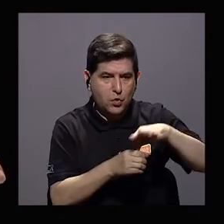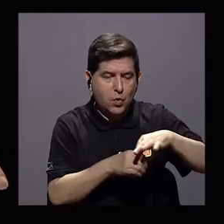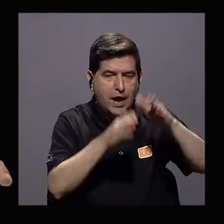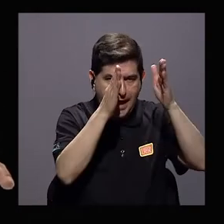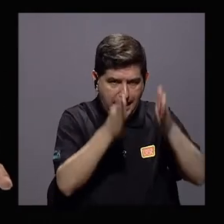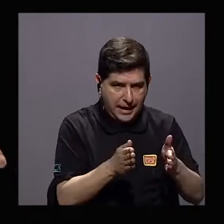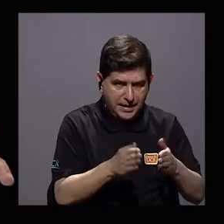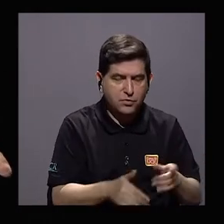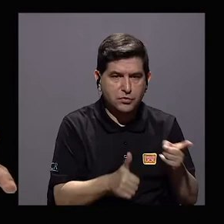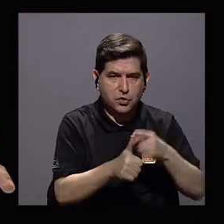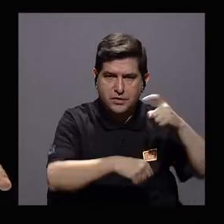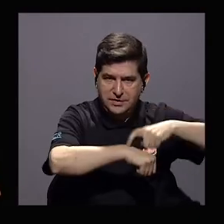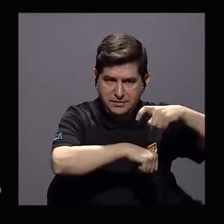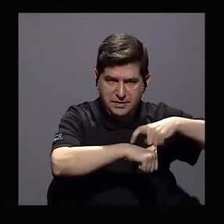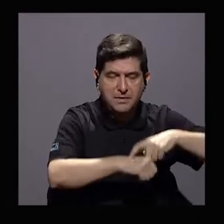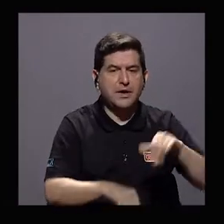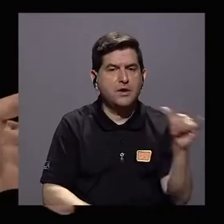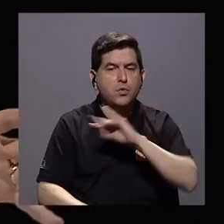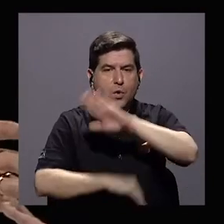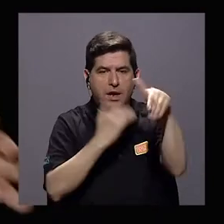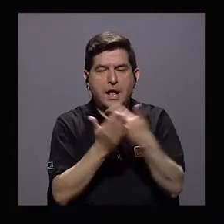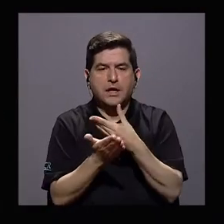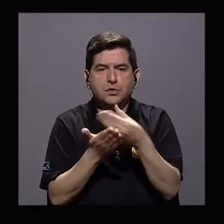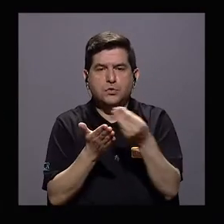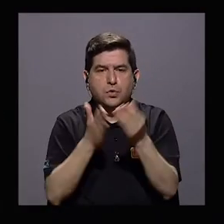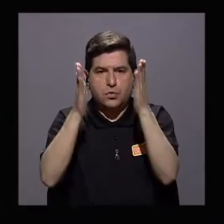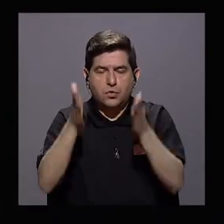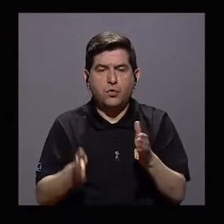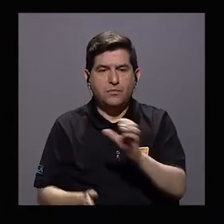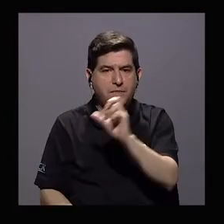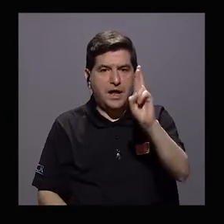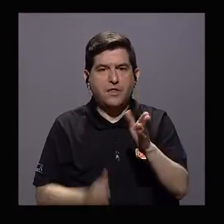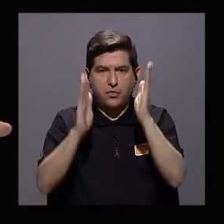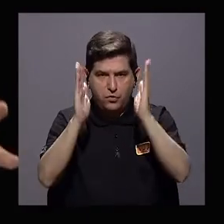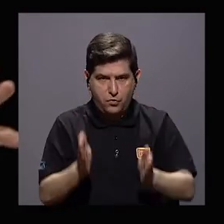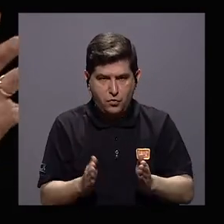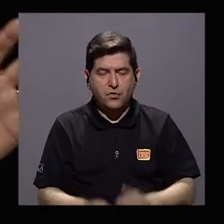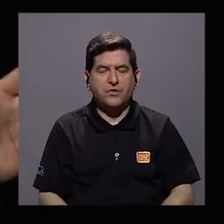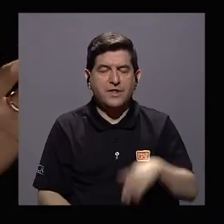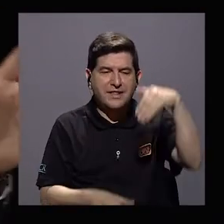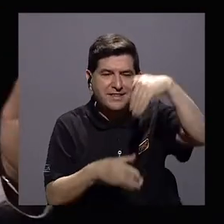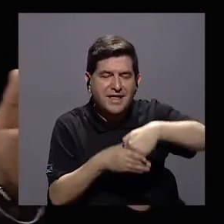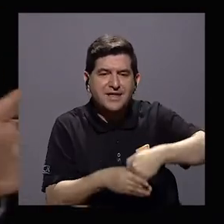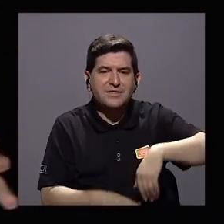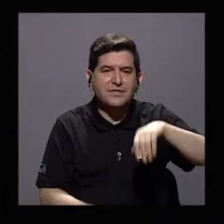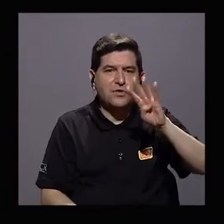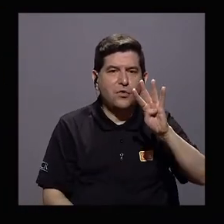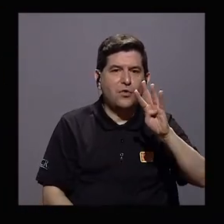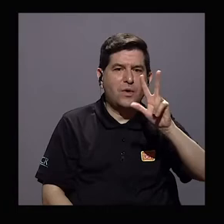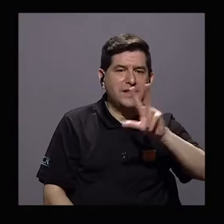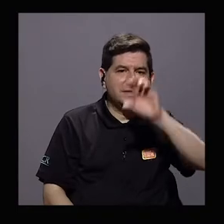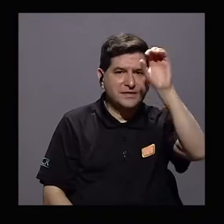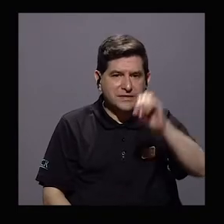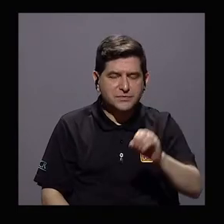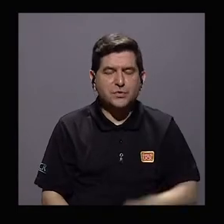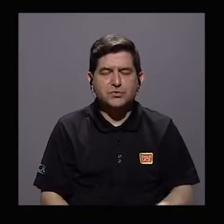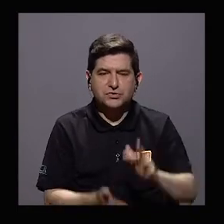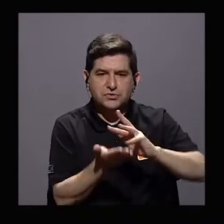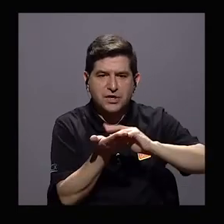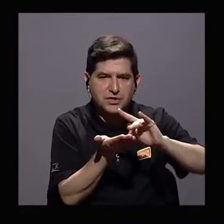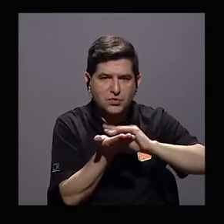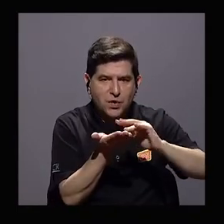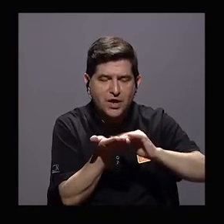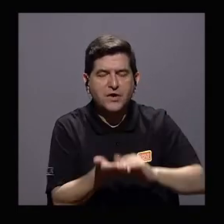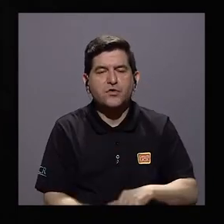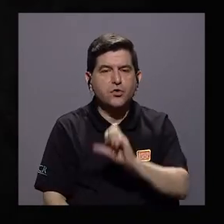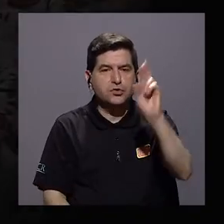al agricultor, ¿verdad?, de primera línea, sino por supuesto a todos los consumidores costarricenses, al menos en ese 43% de arroz que es el que se produce